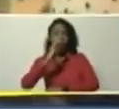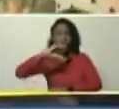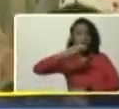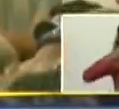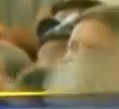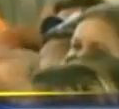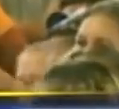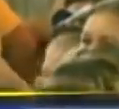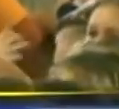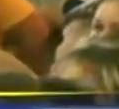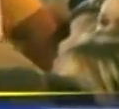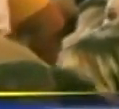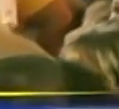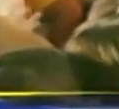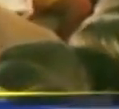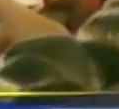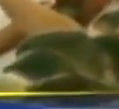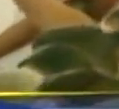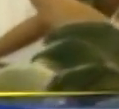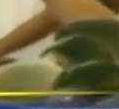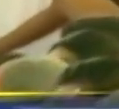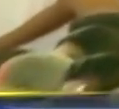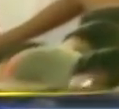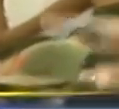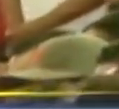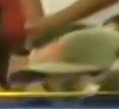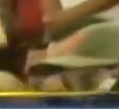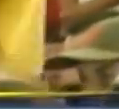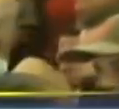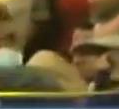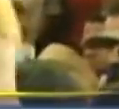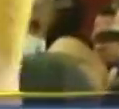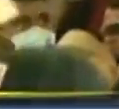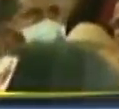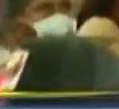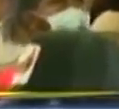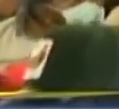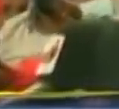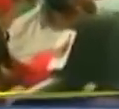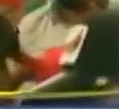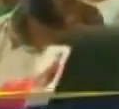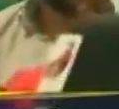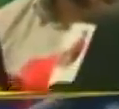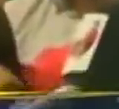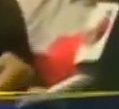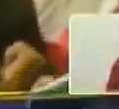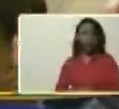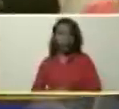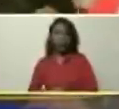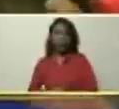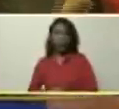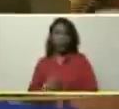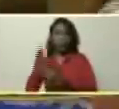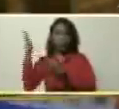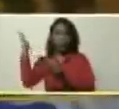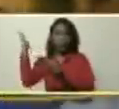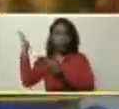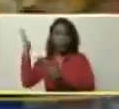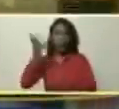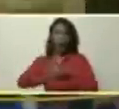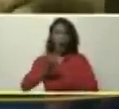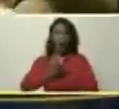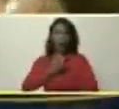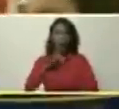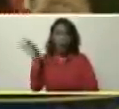Están aquí presentes los jefes y jefas de calle, presidente, jefas y jefas de comunidades, están los alcaldes